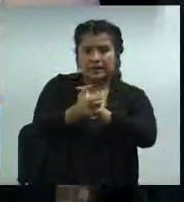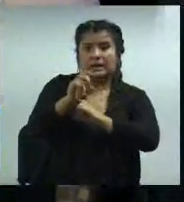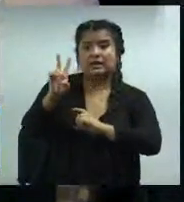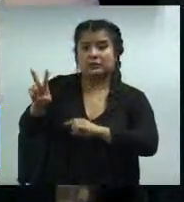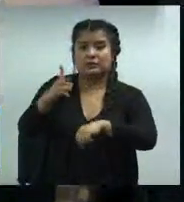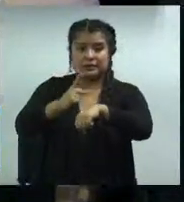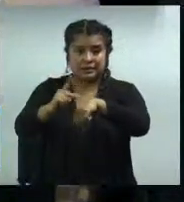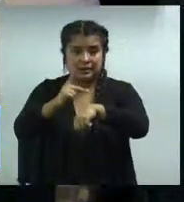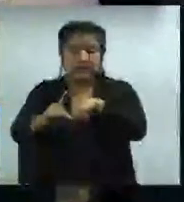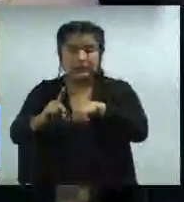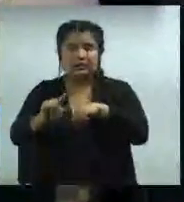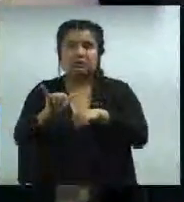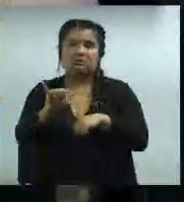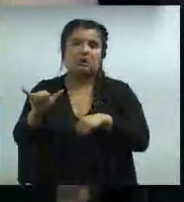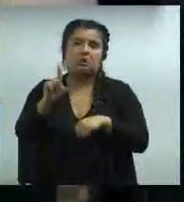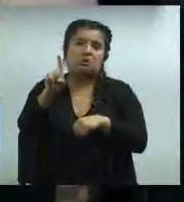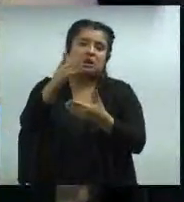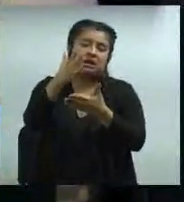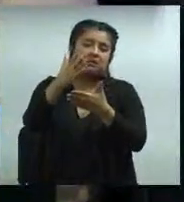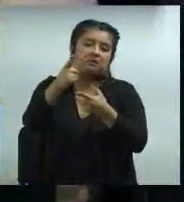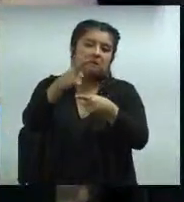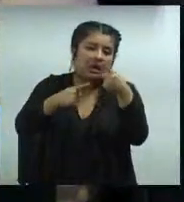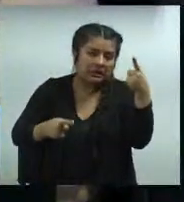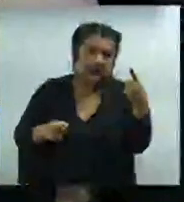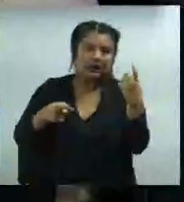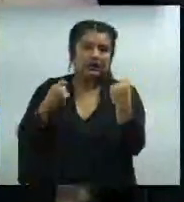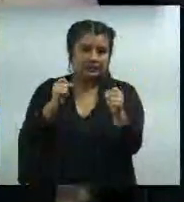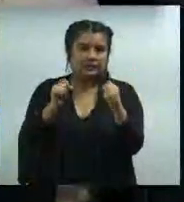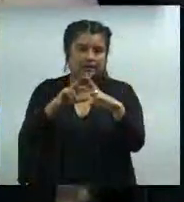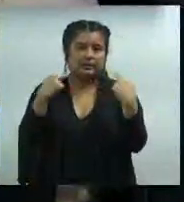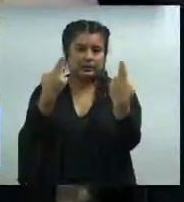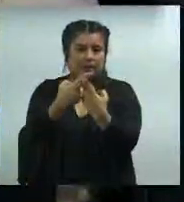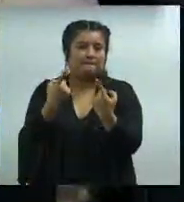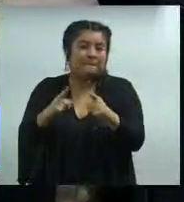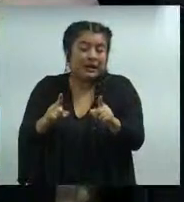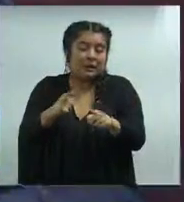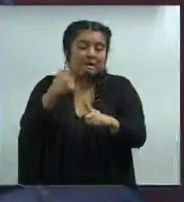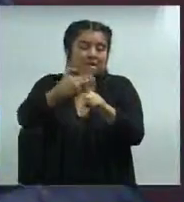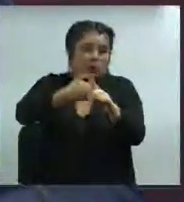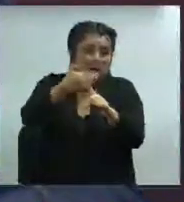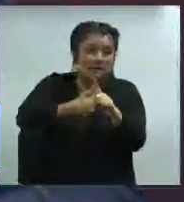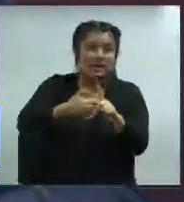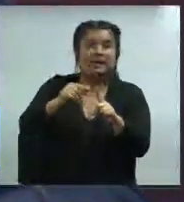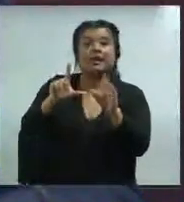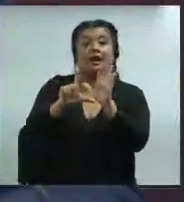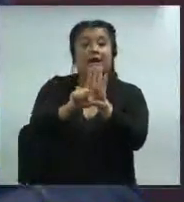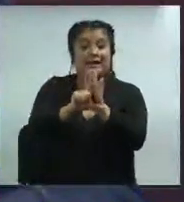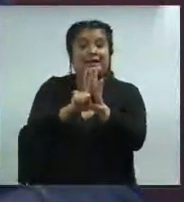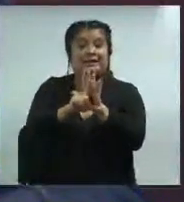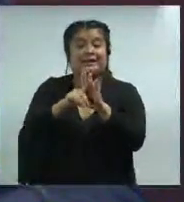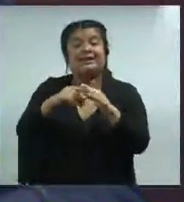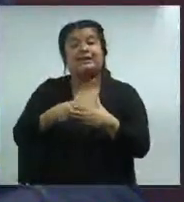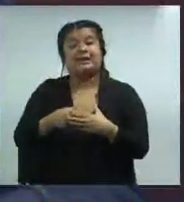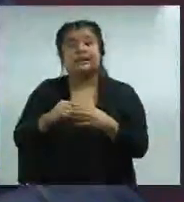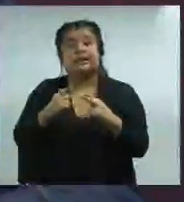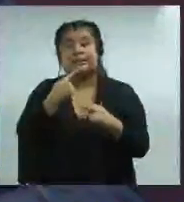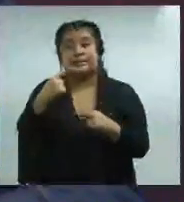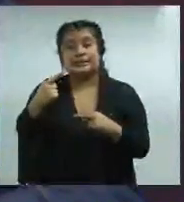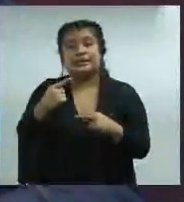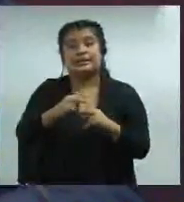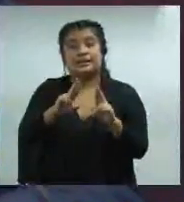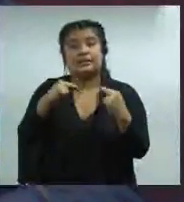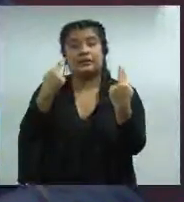todas maneras, estamos comenzando 1:30. El único problema, compañeros, es que la ley orgánica nos dice de que las sesiones plenarias tienen